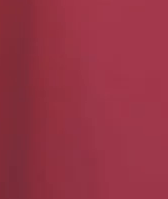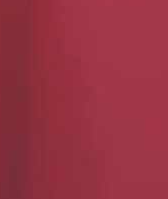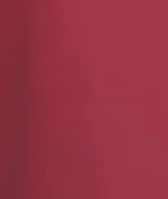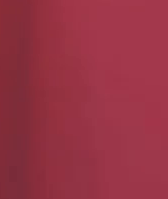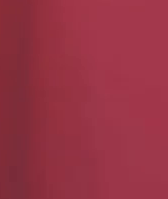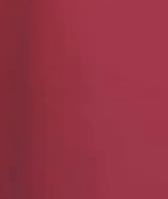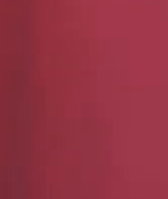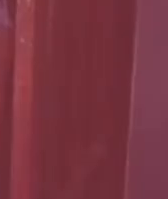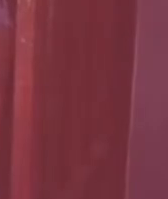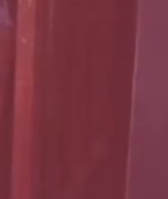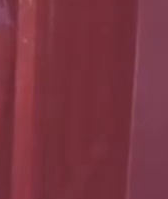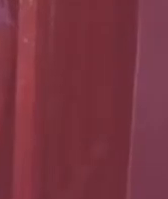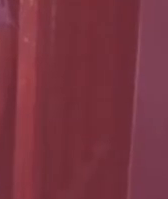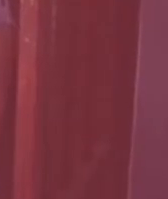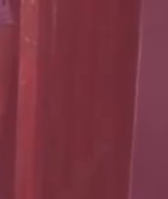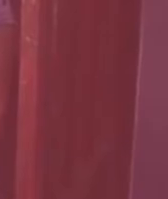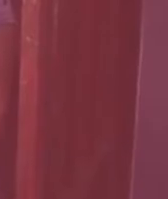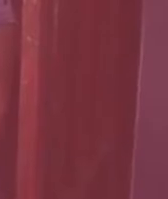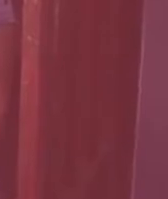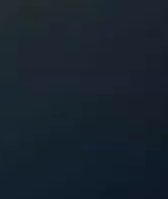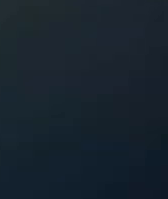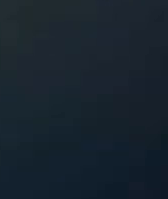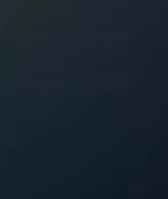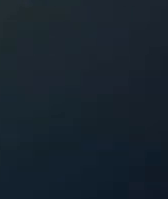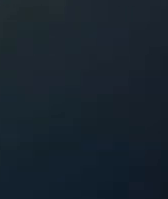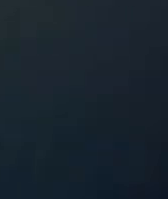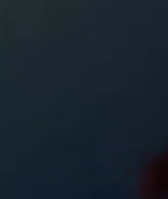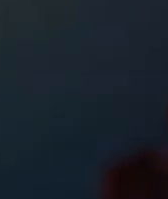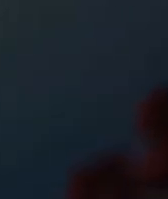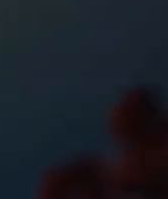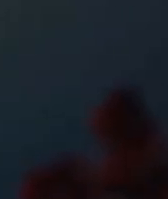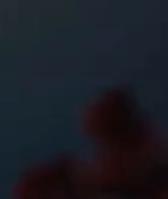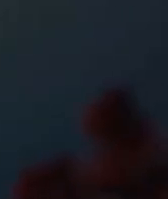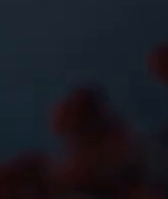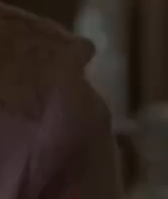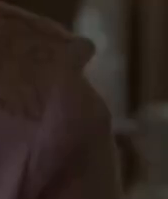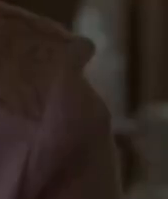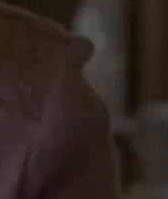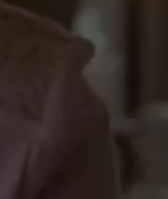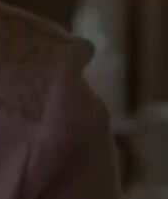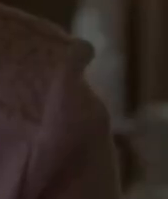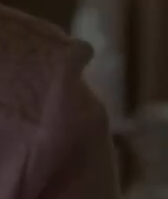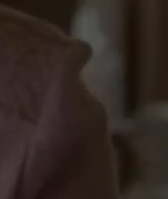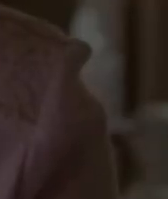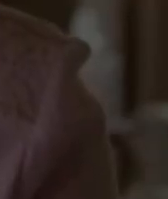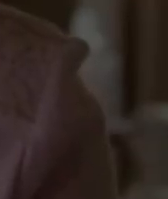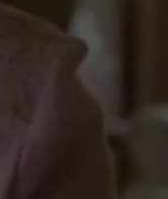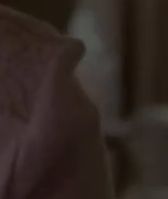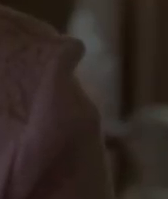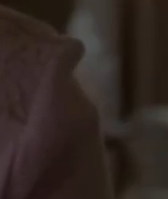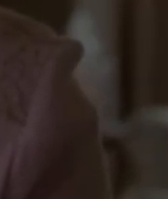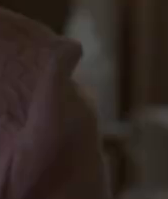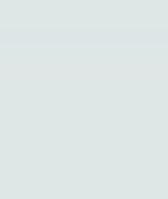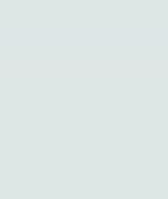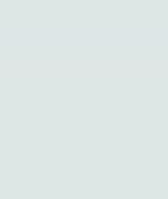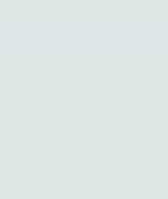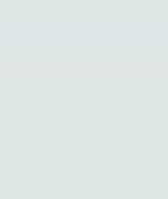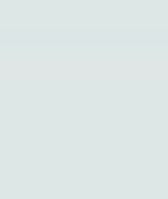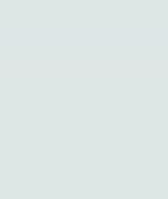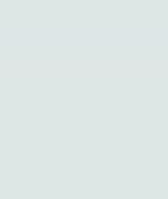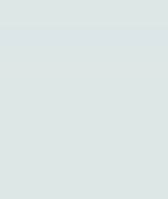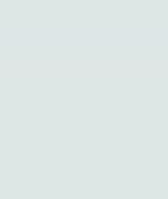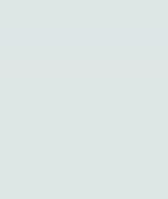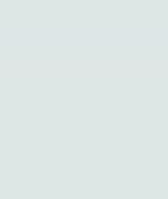a colonias detectadas con alto número de contagios. Estrategia Nuevo León, para cuidar tu salud y la de quienes más amas.